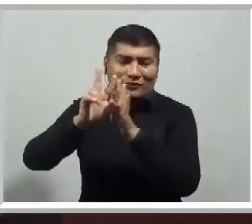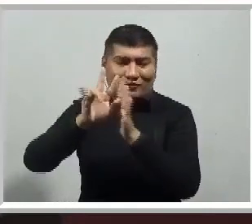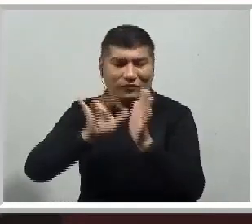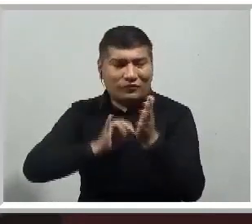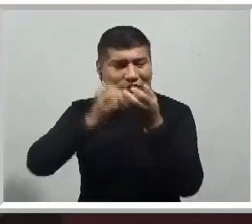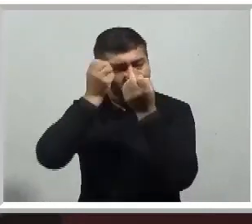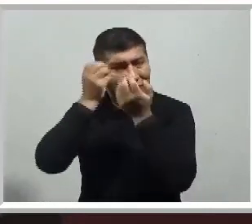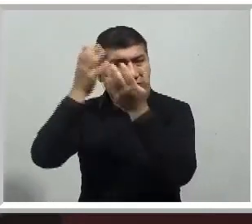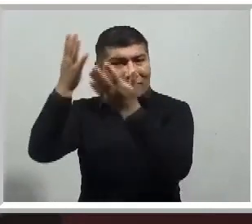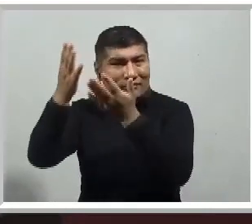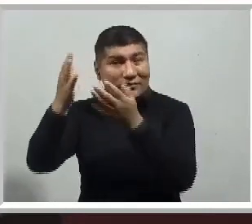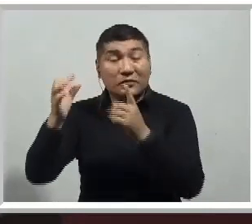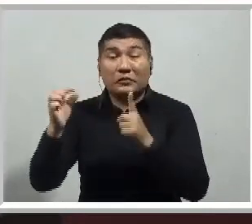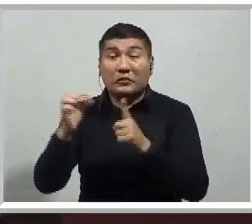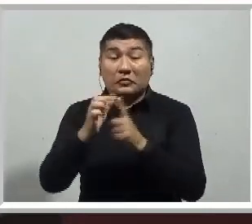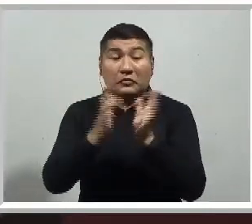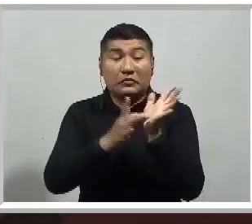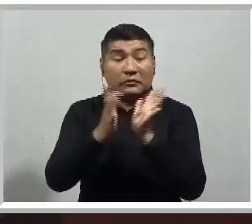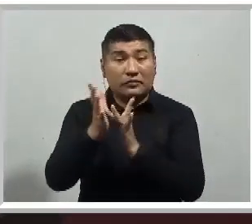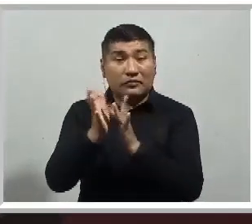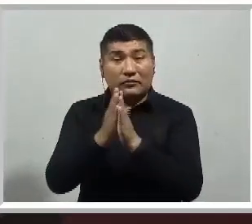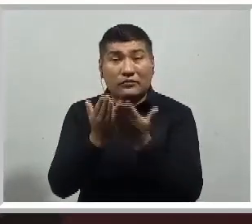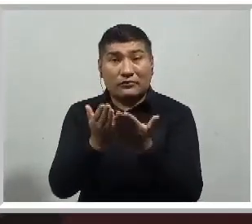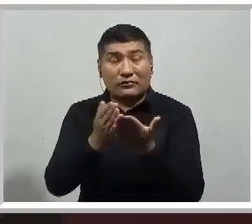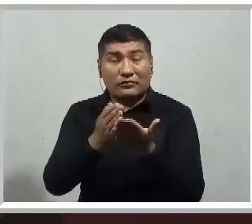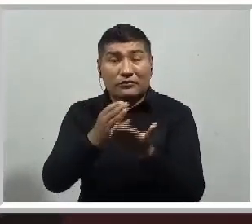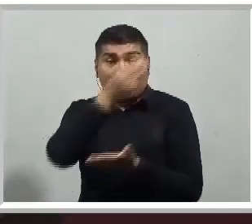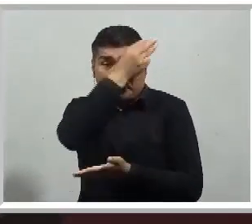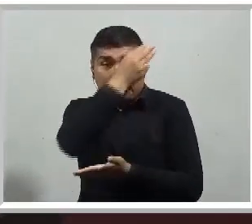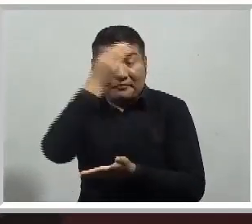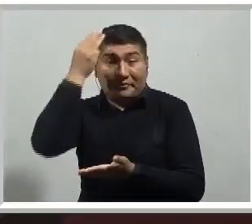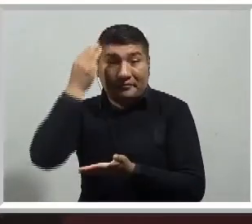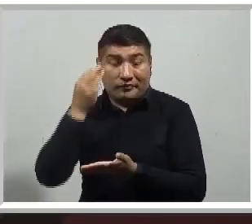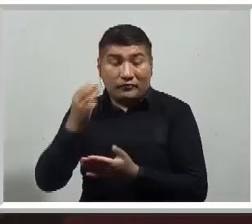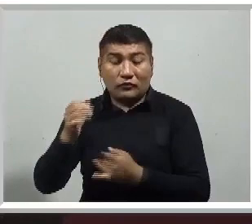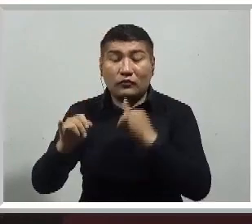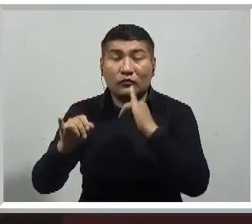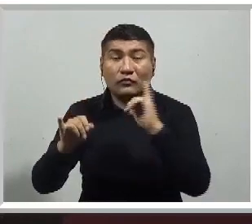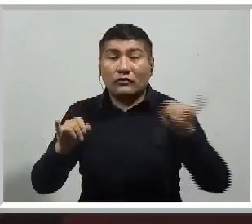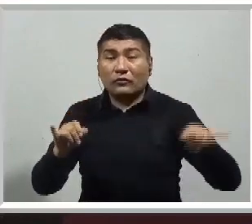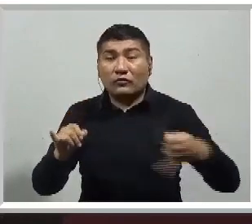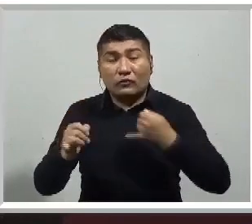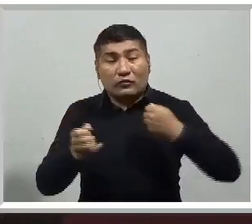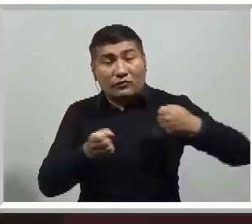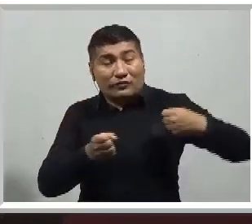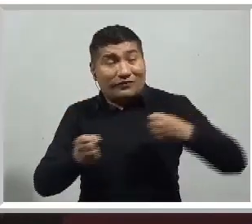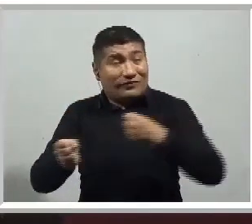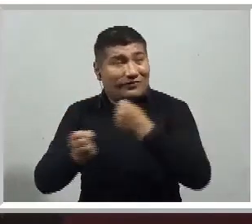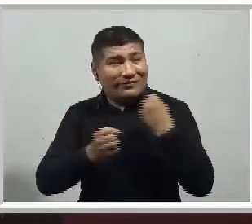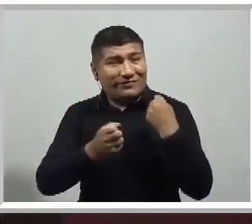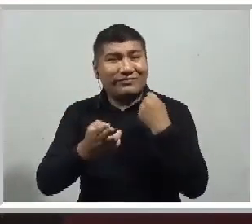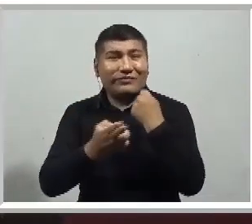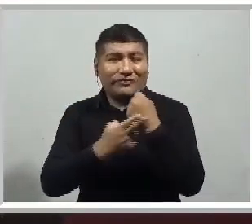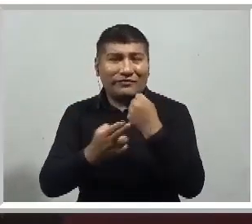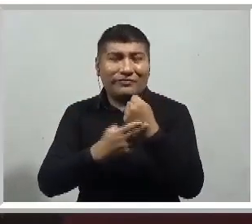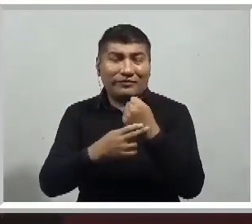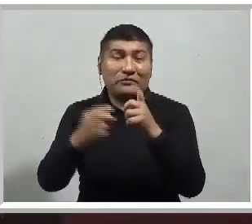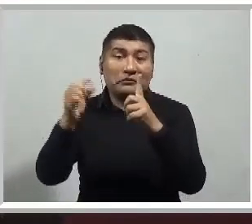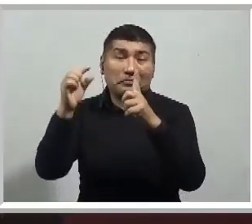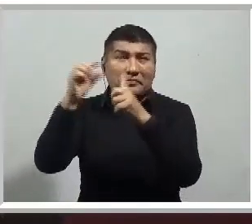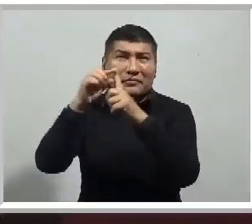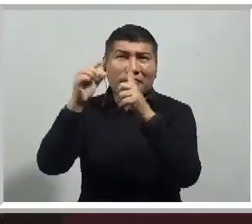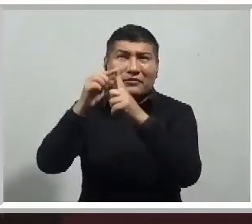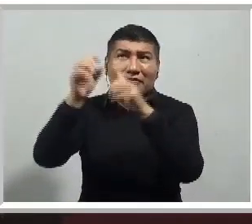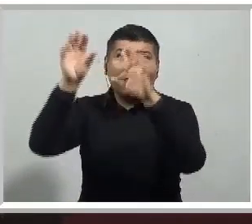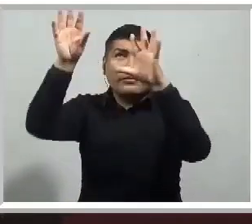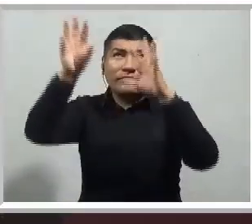La palabra dice que ellos guardaban en su corazón toda la palabra, todo el